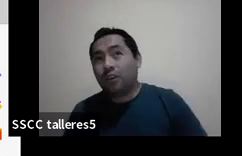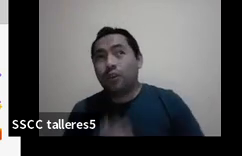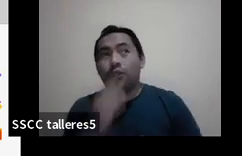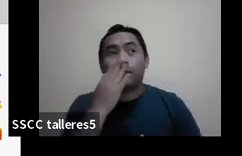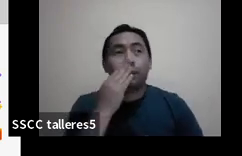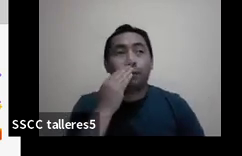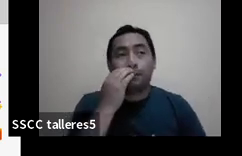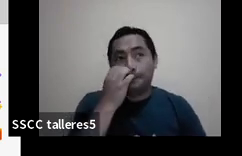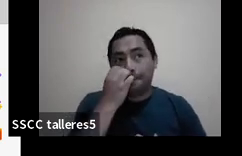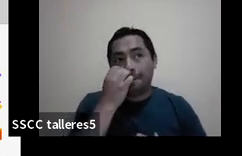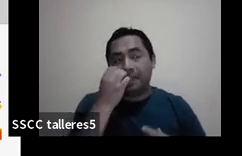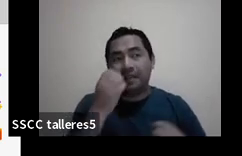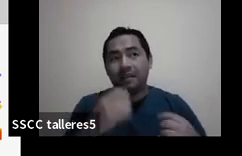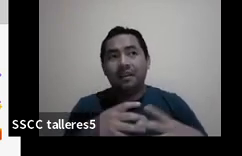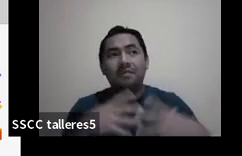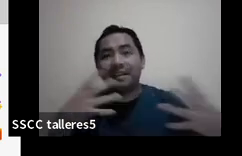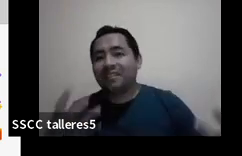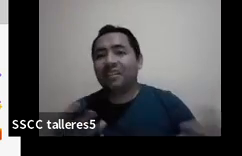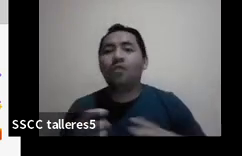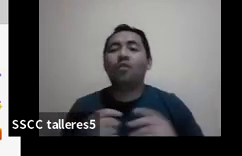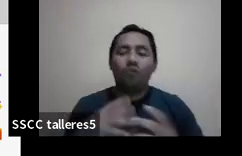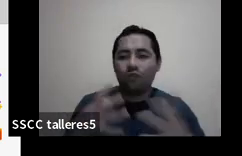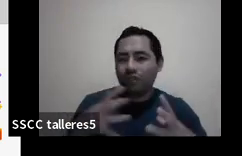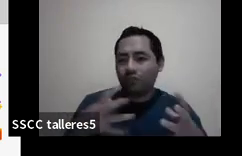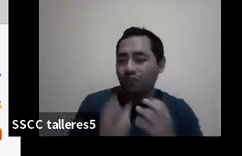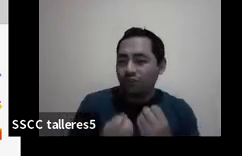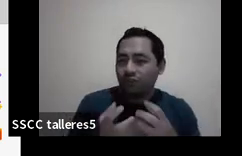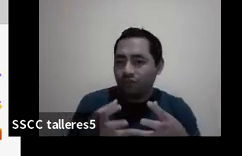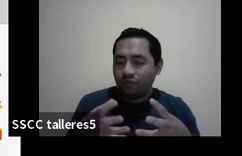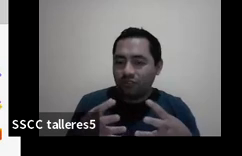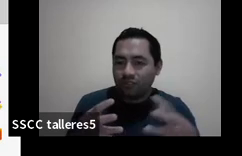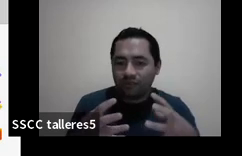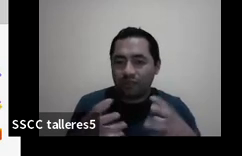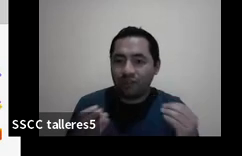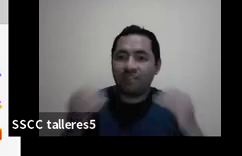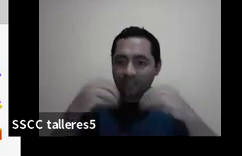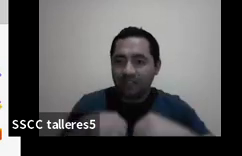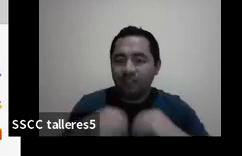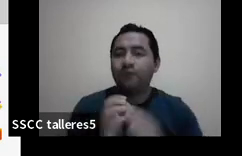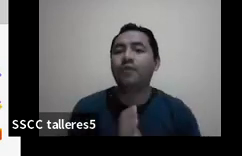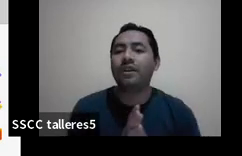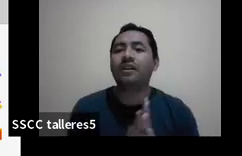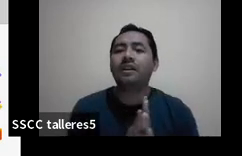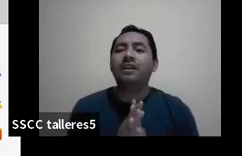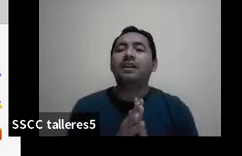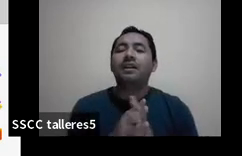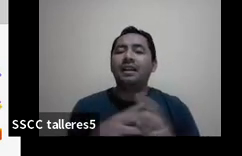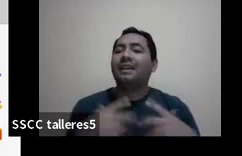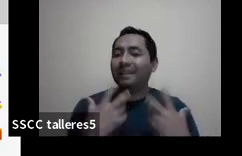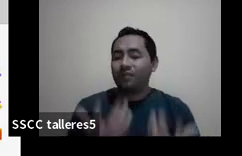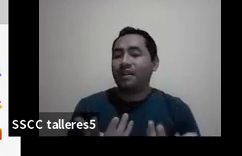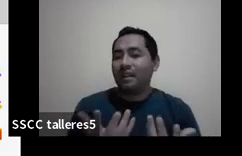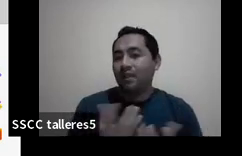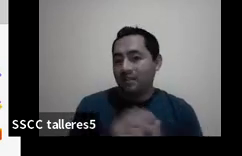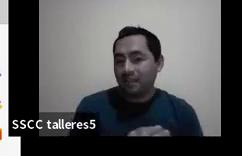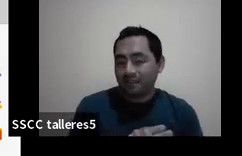político, religioso, climático, ¿no? O sea, todos esos factores influyen en